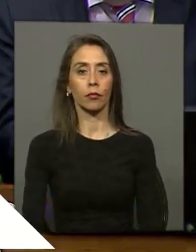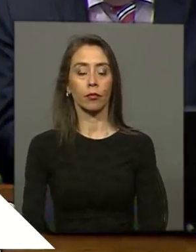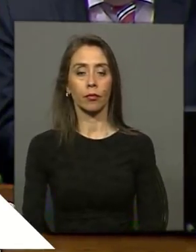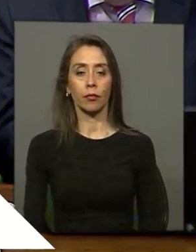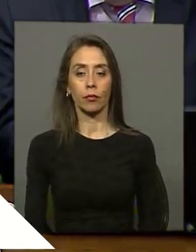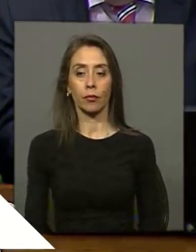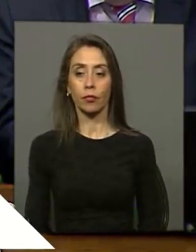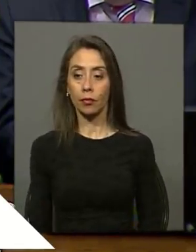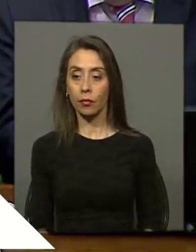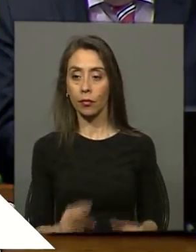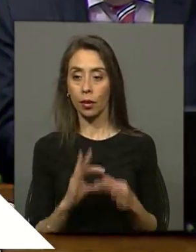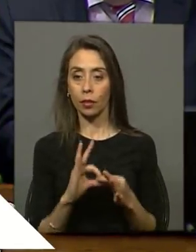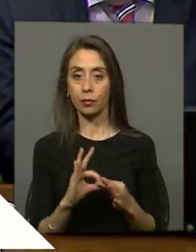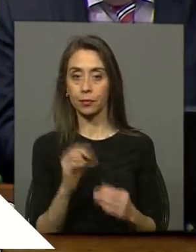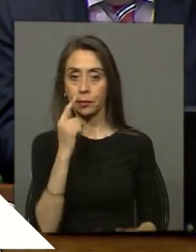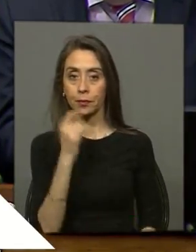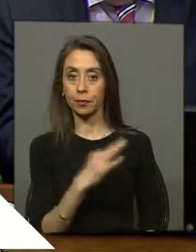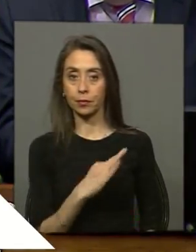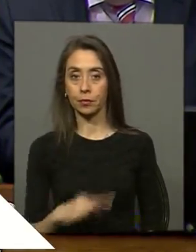Gracias diputado.